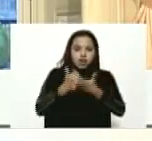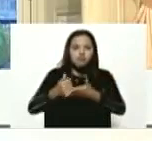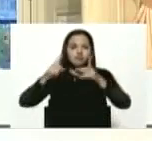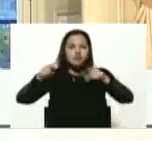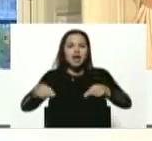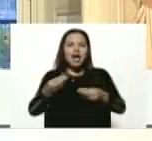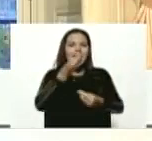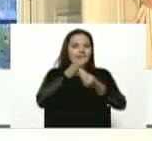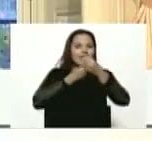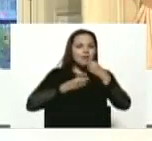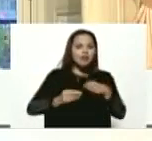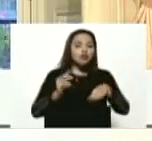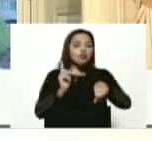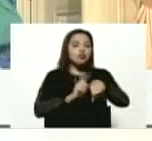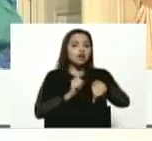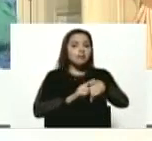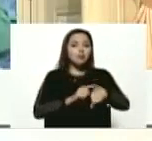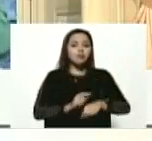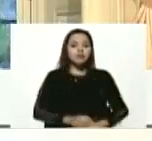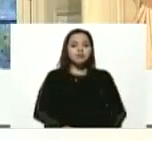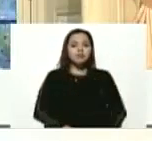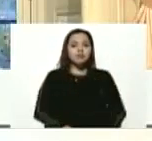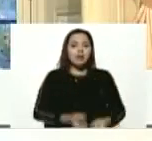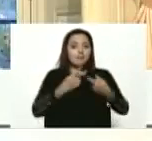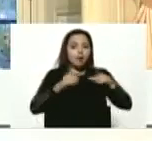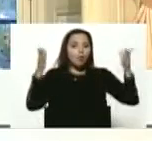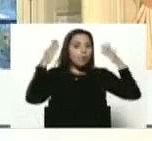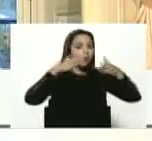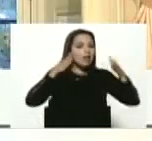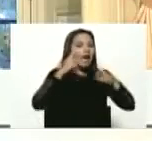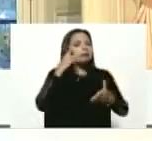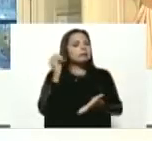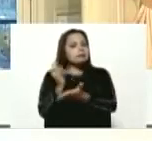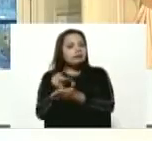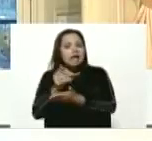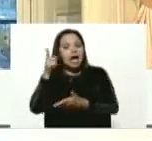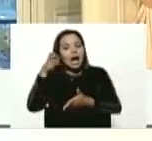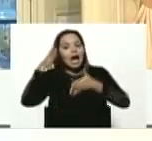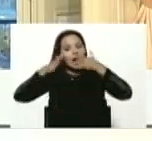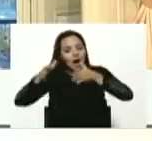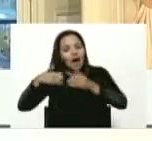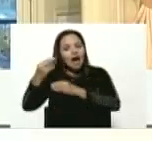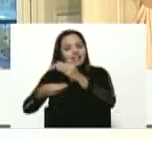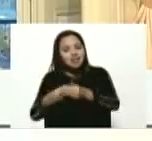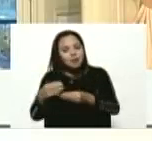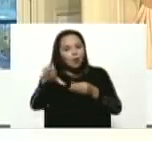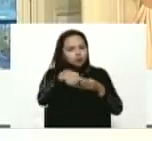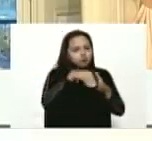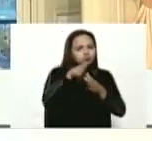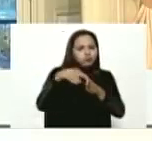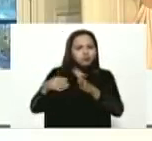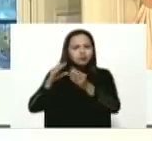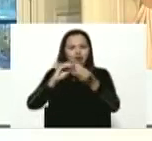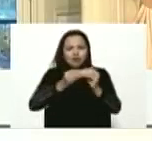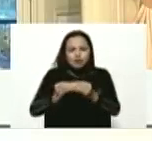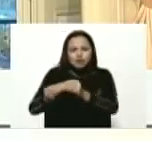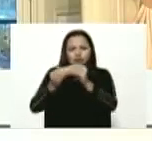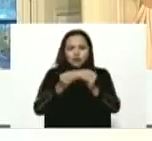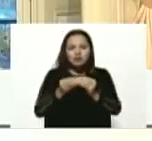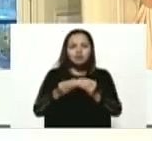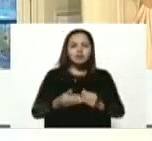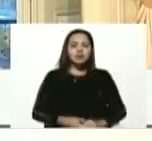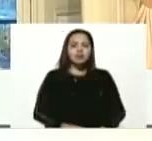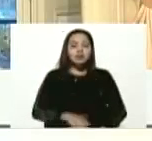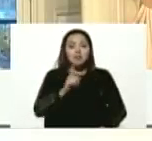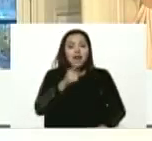el alimento por un tiempo, pero les orientamos, mira, haciendo esto, combinando esto, esto, esto y esto. A veces, inclusive,